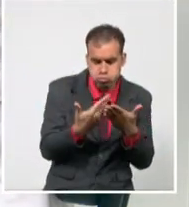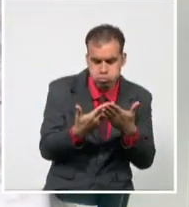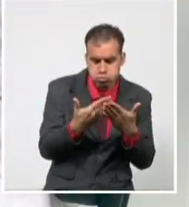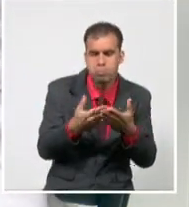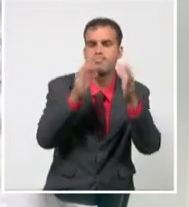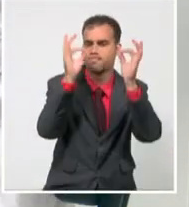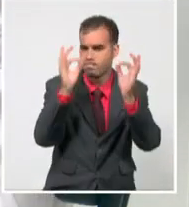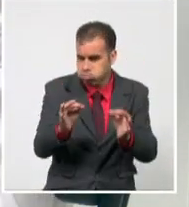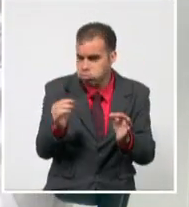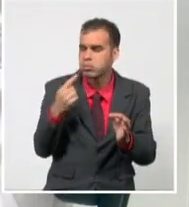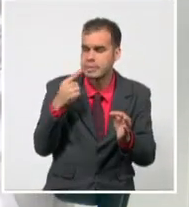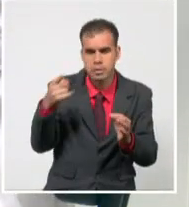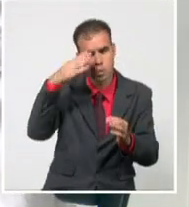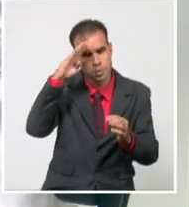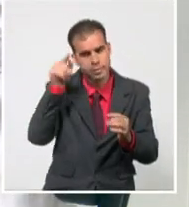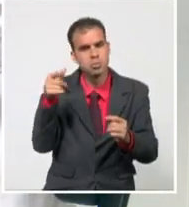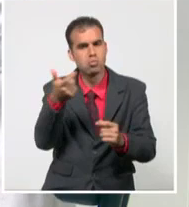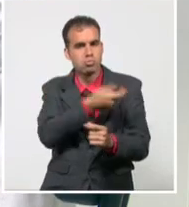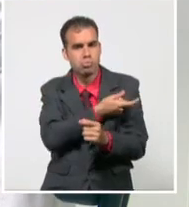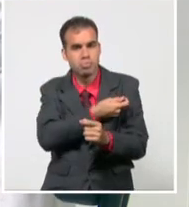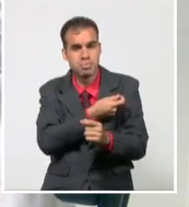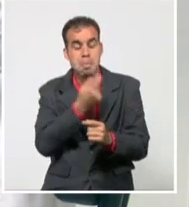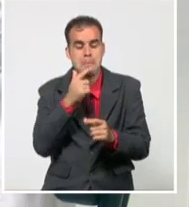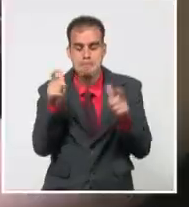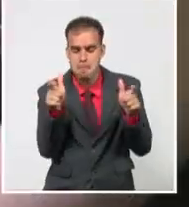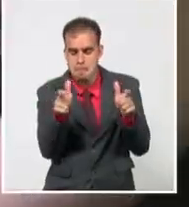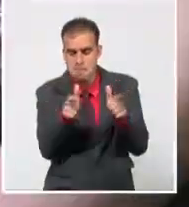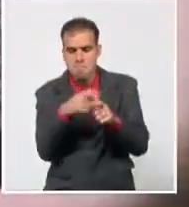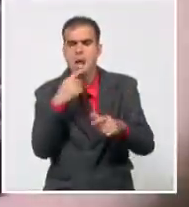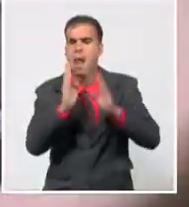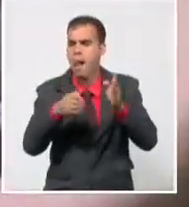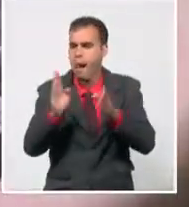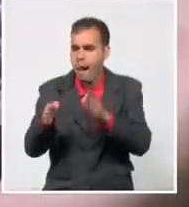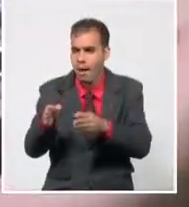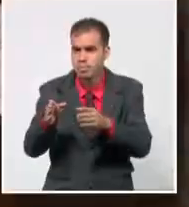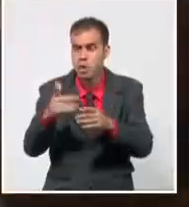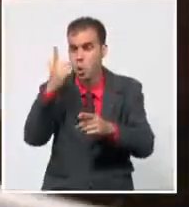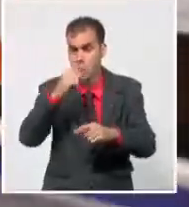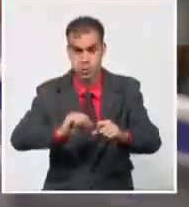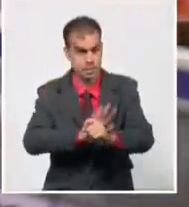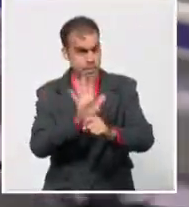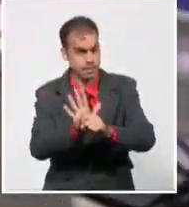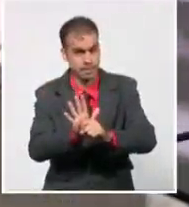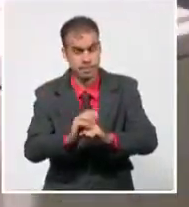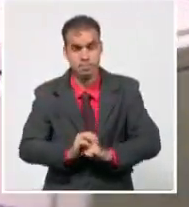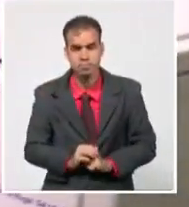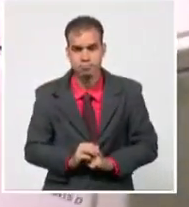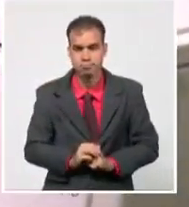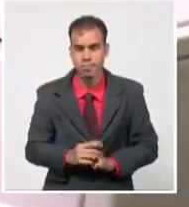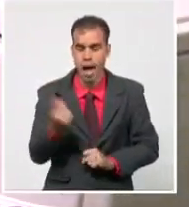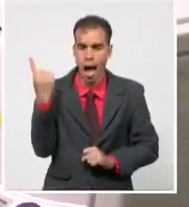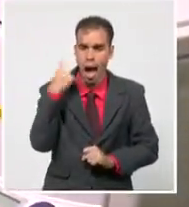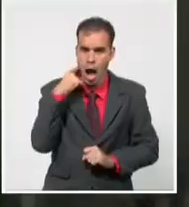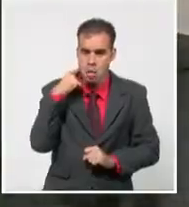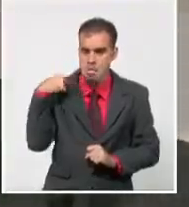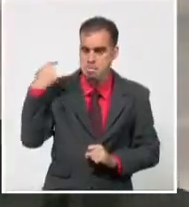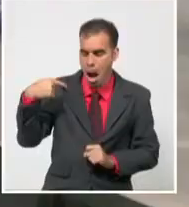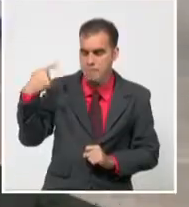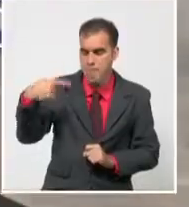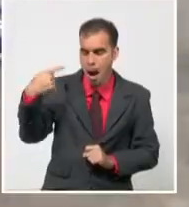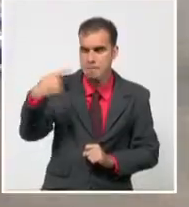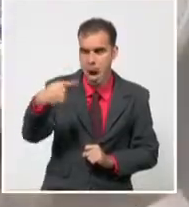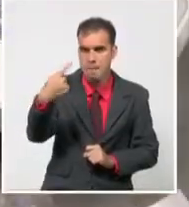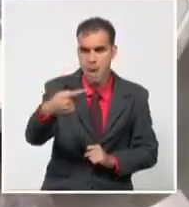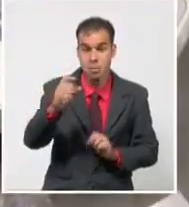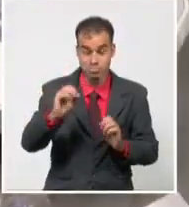uso disminuyó la mortalidad en enfermos por la COVID-19. Cuba mantiene desde hace varios años vínculos de trabajo con